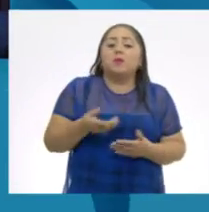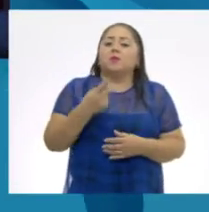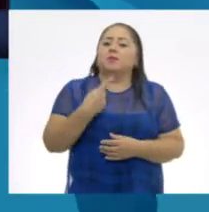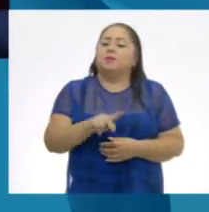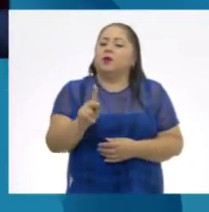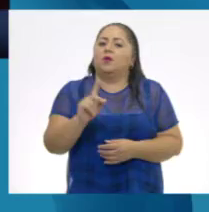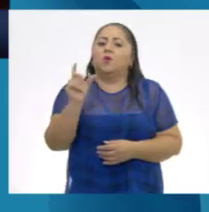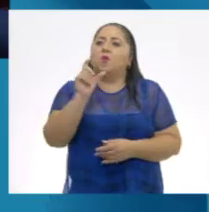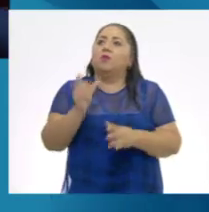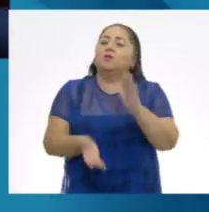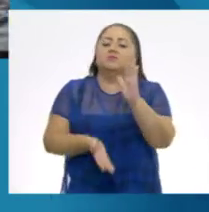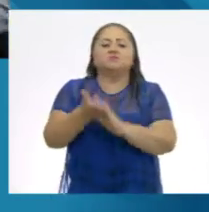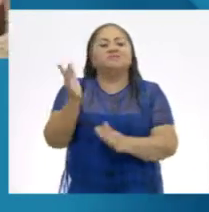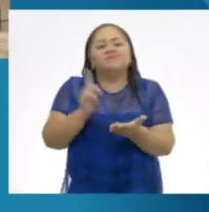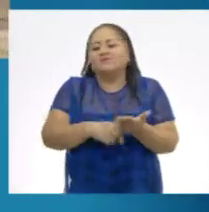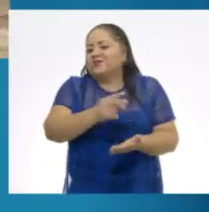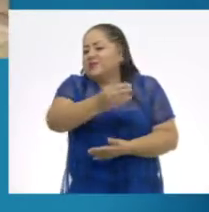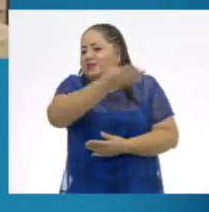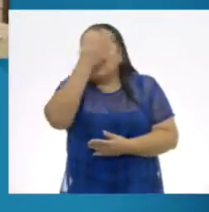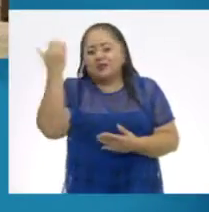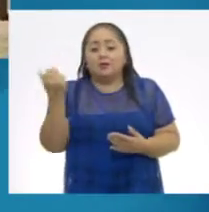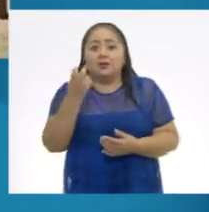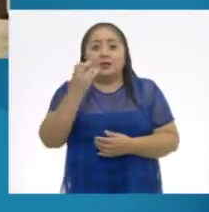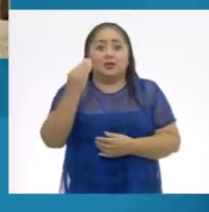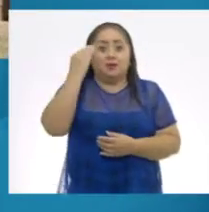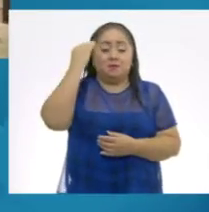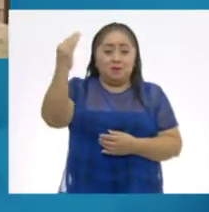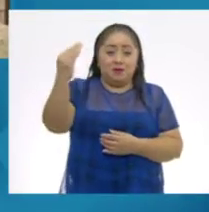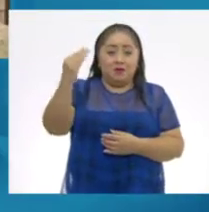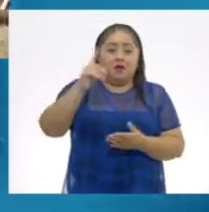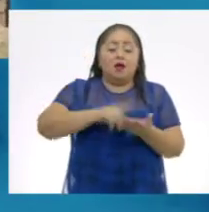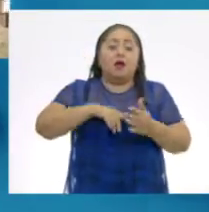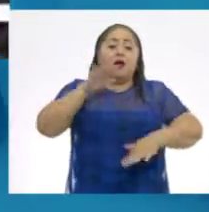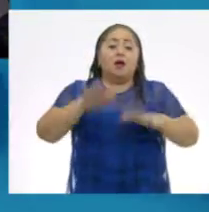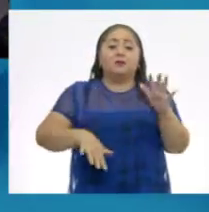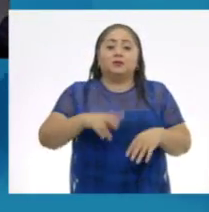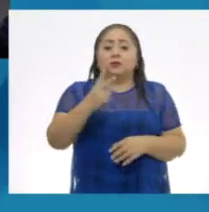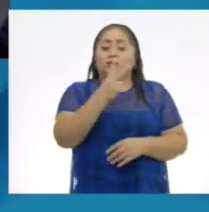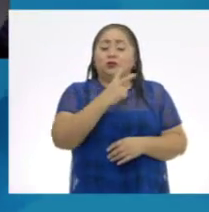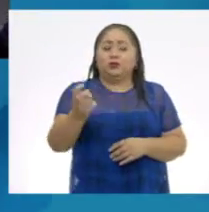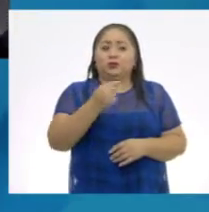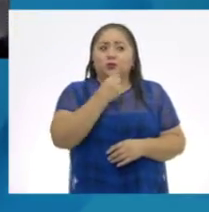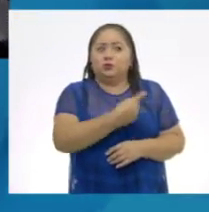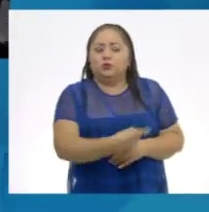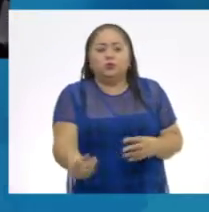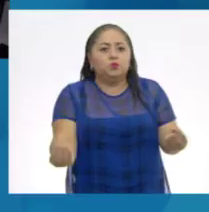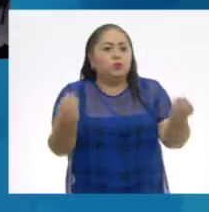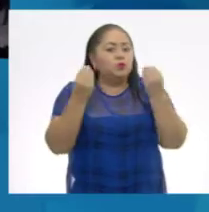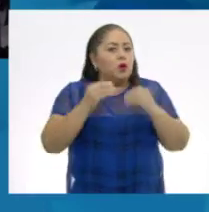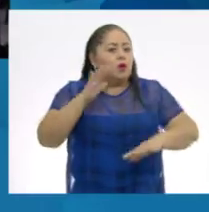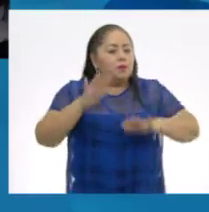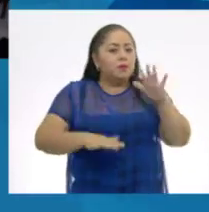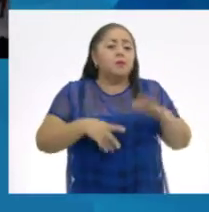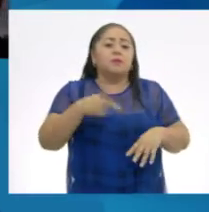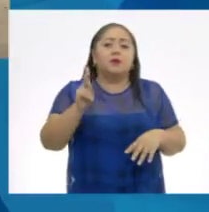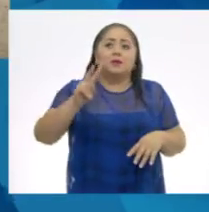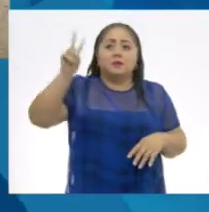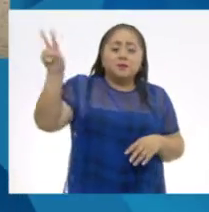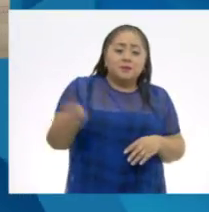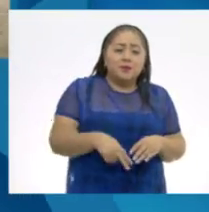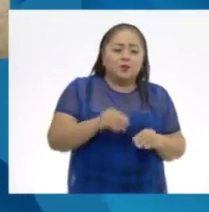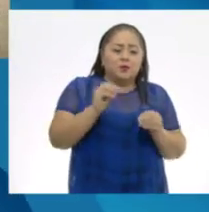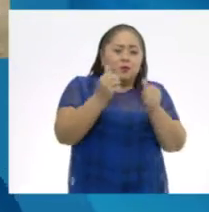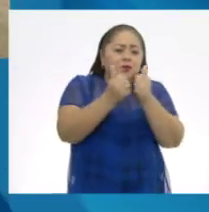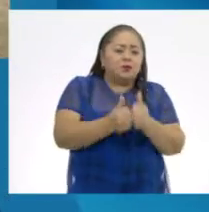tampoco cuándo se van a ir. No, en la temporada alta llegamos a tener hasta 200 niños, pero vienen y se